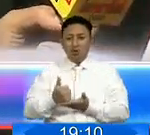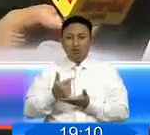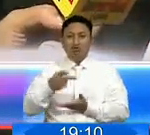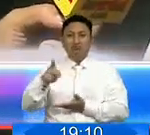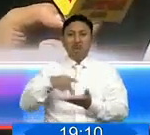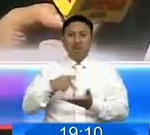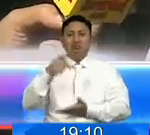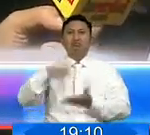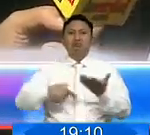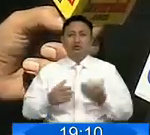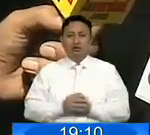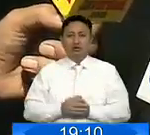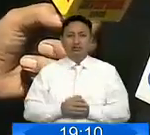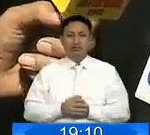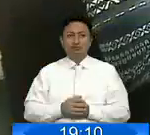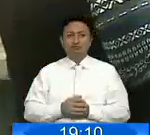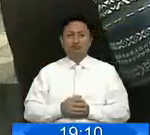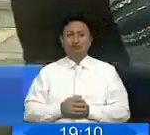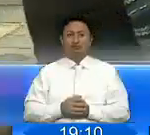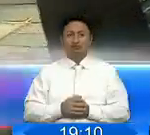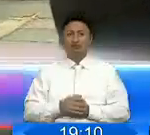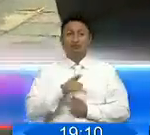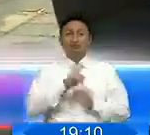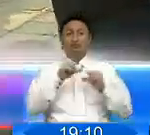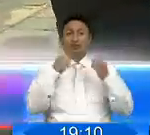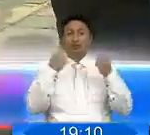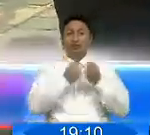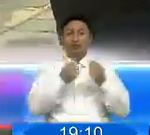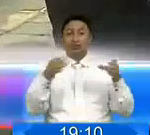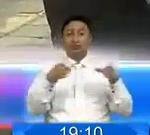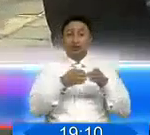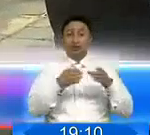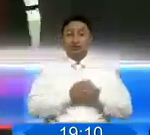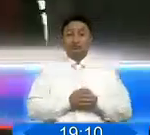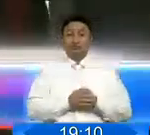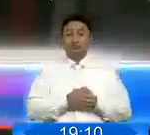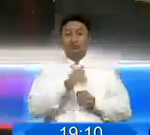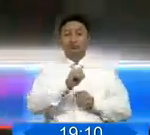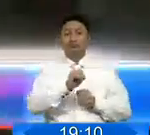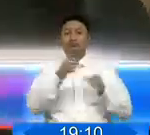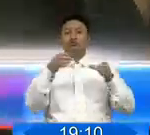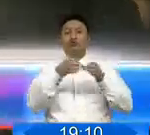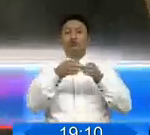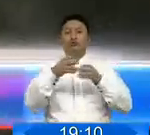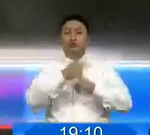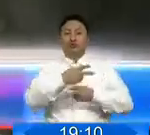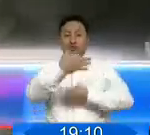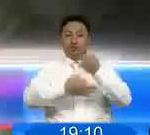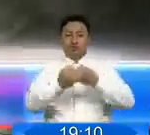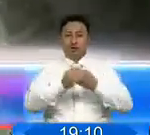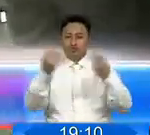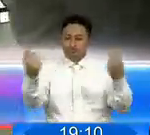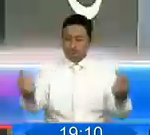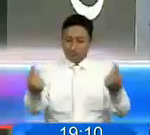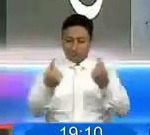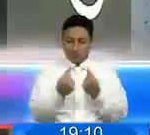integral contra nuestras causas? Este grupo de ciudadanos fueron recibidos por una comitiva del Consejo de la